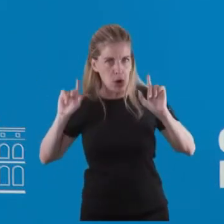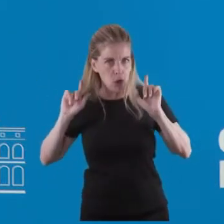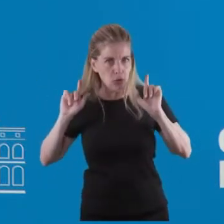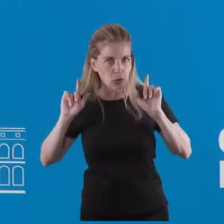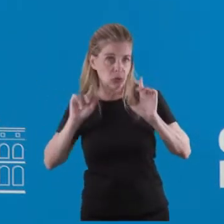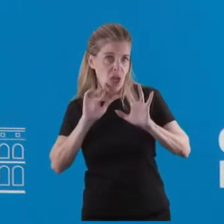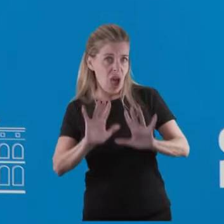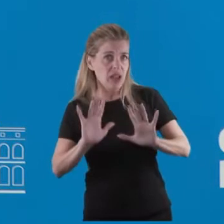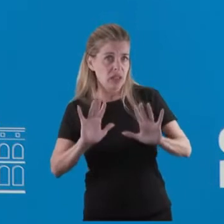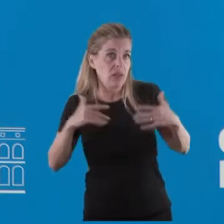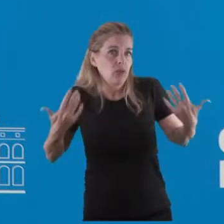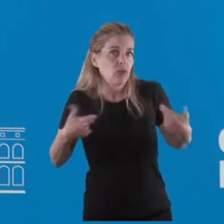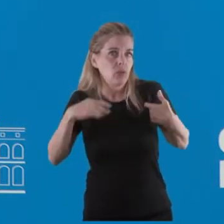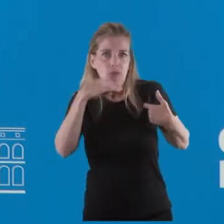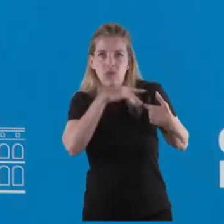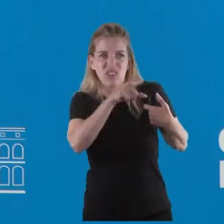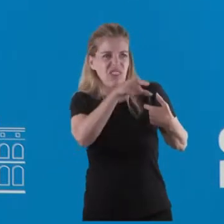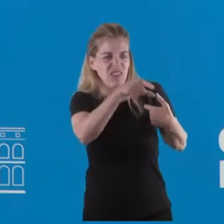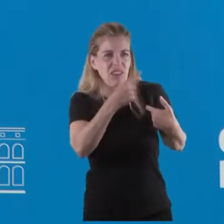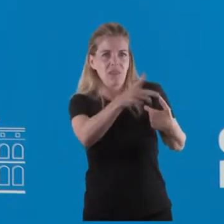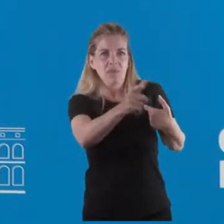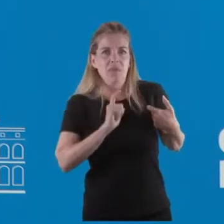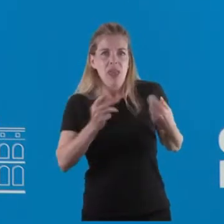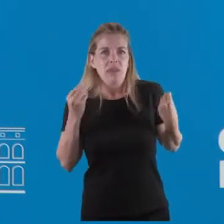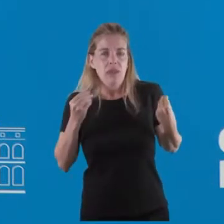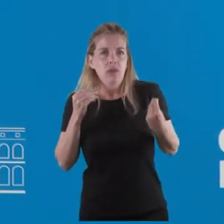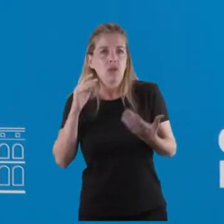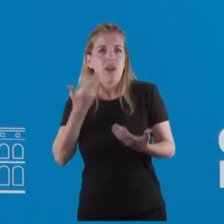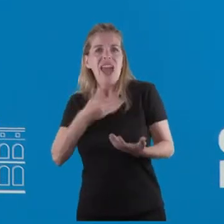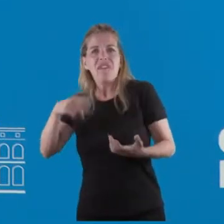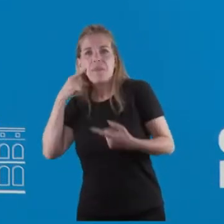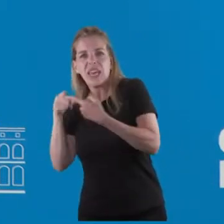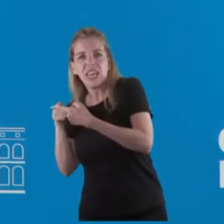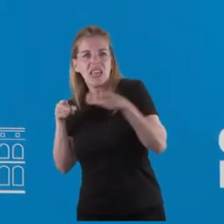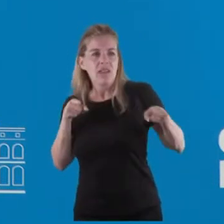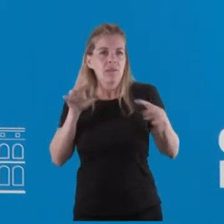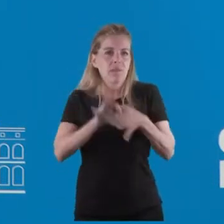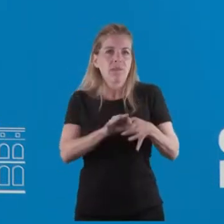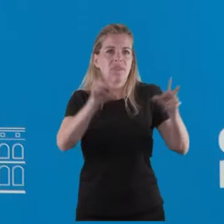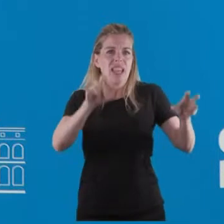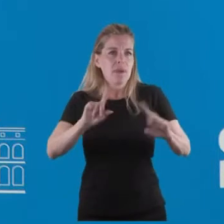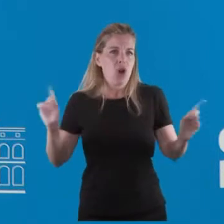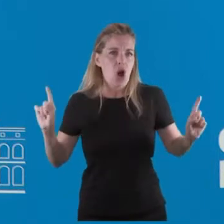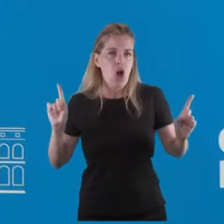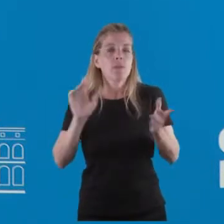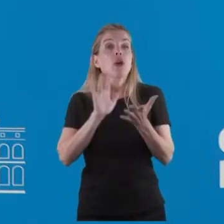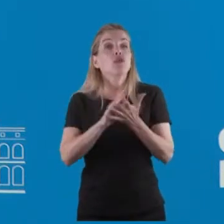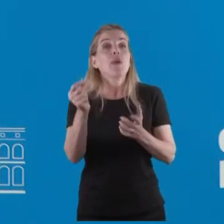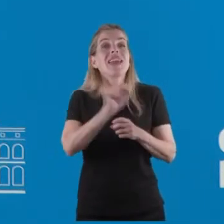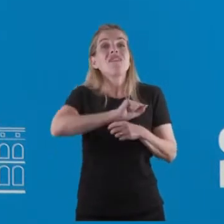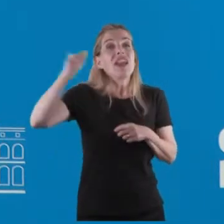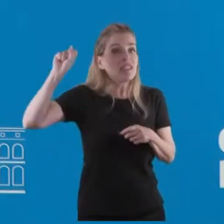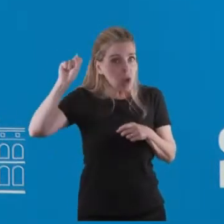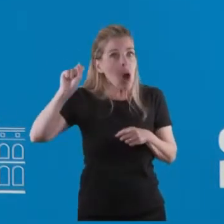manera con lo cual digo no entiendo cuál es la relación que usted hace con el acuerdo con el fondo monetario internacional y con respecto a la lucha contra infracción hay